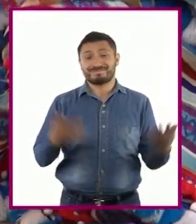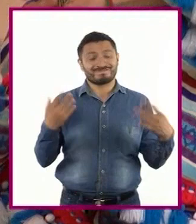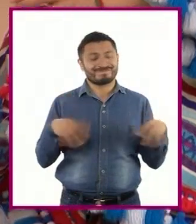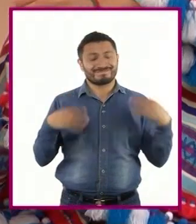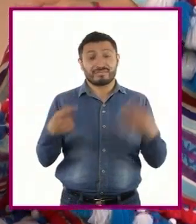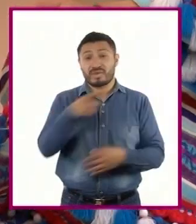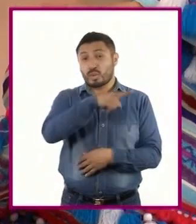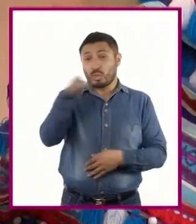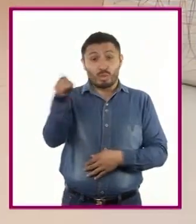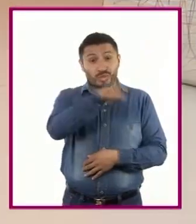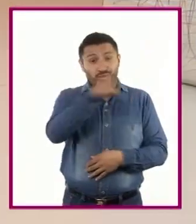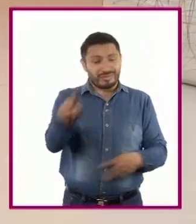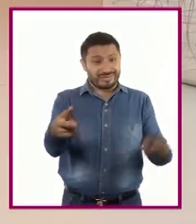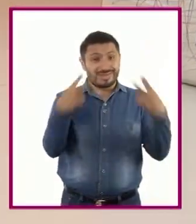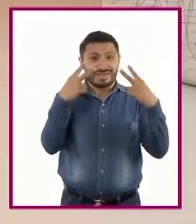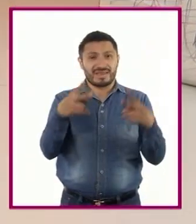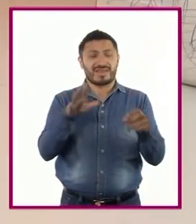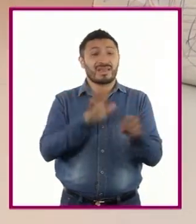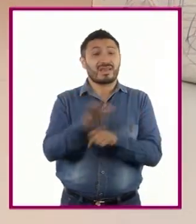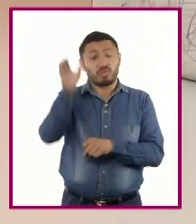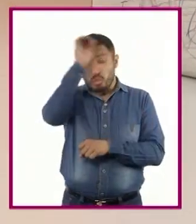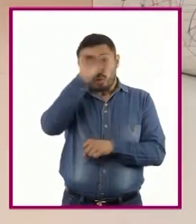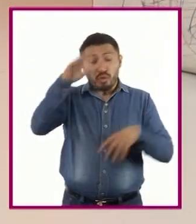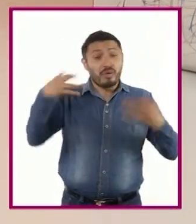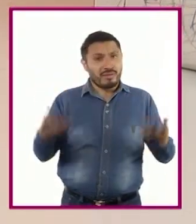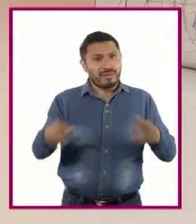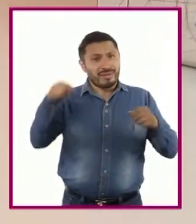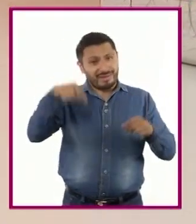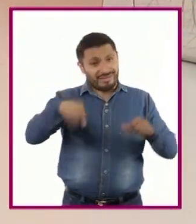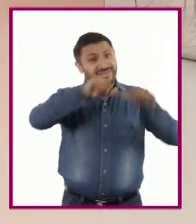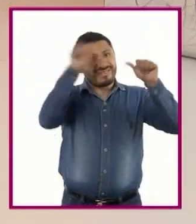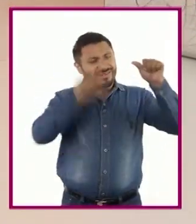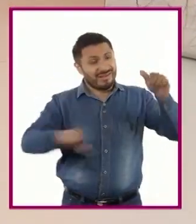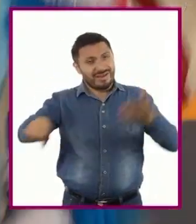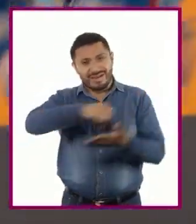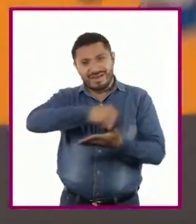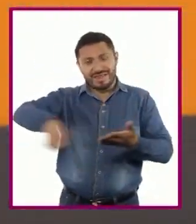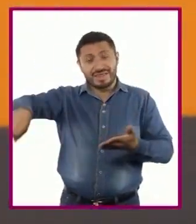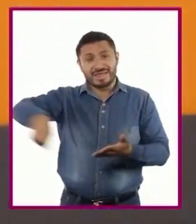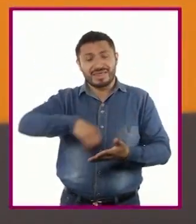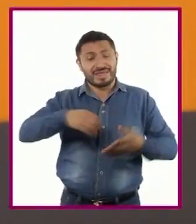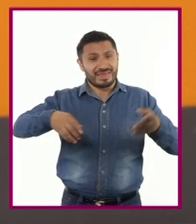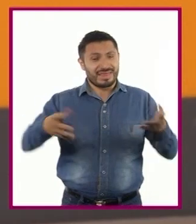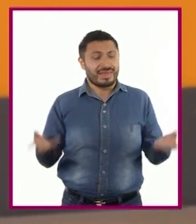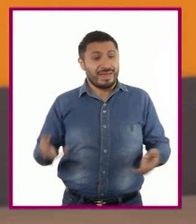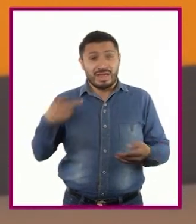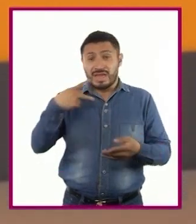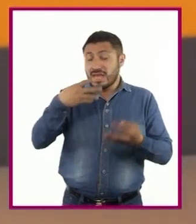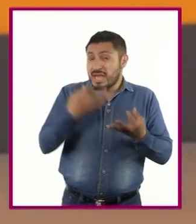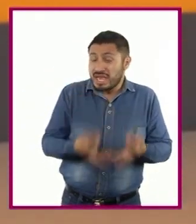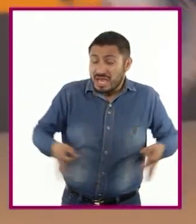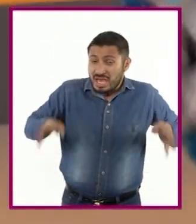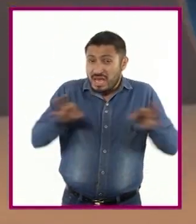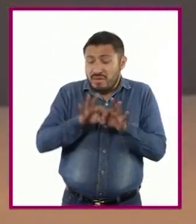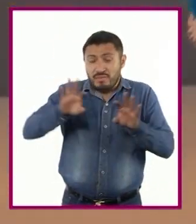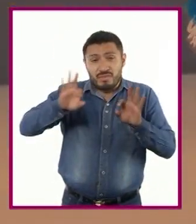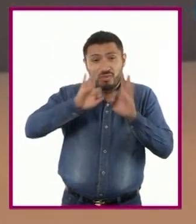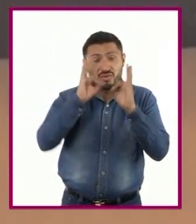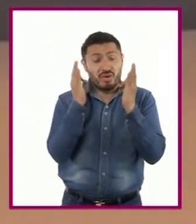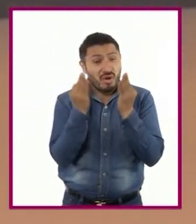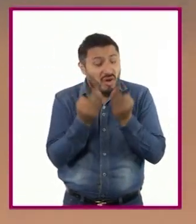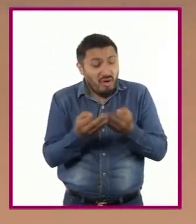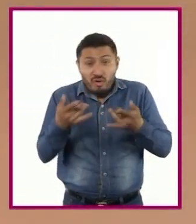Ustedes, en casa, ¿qué dicen? ¿Es arte este burro de planchar por su valioso diseño, por